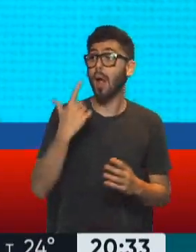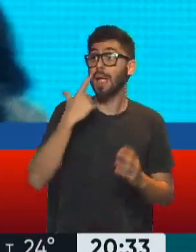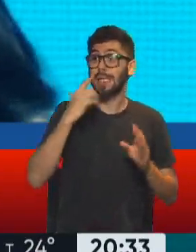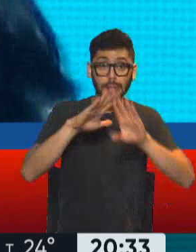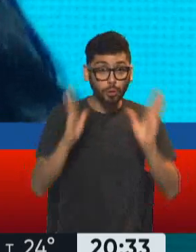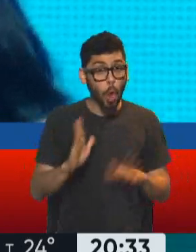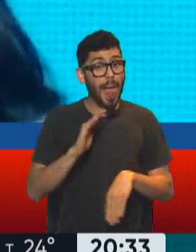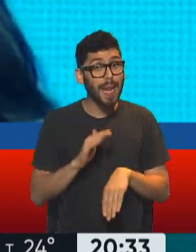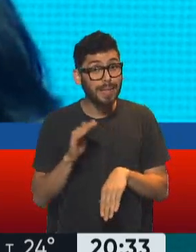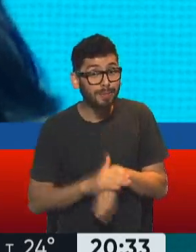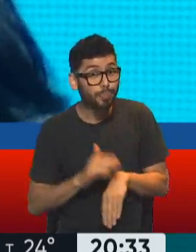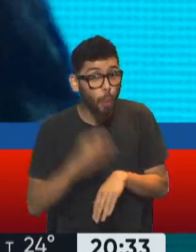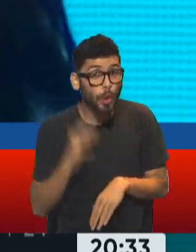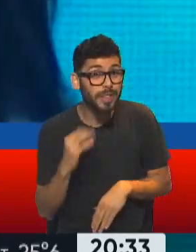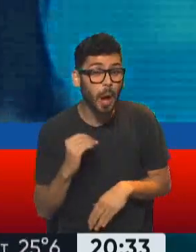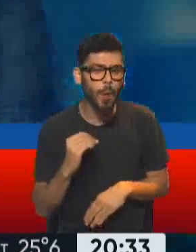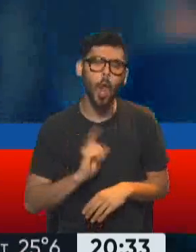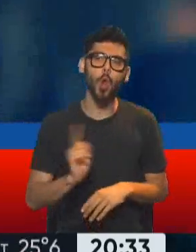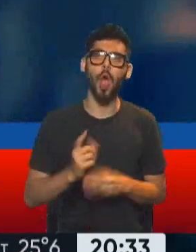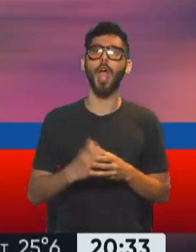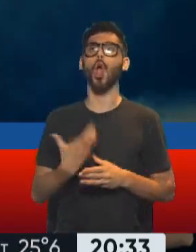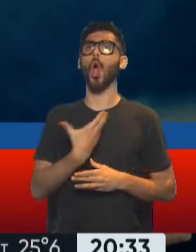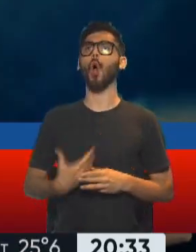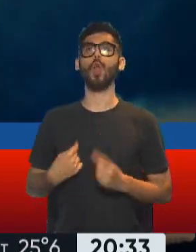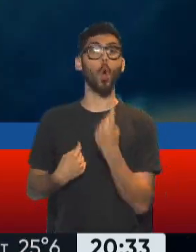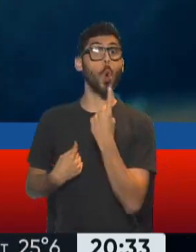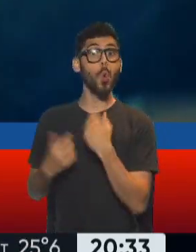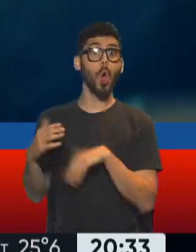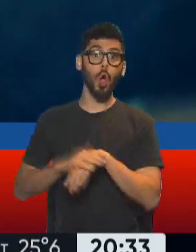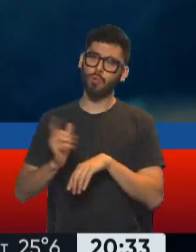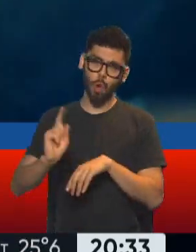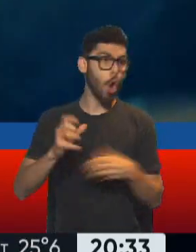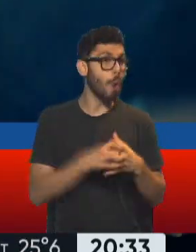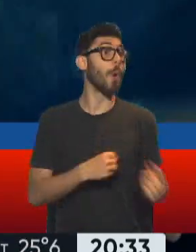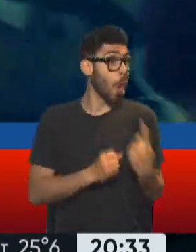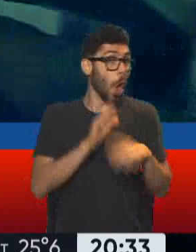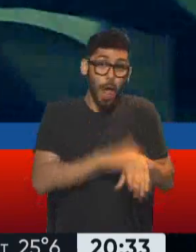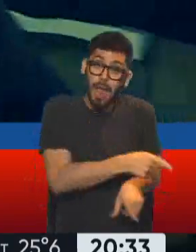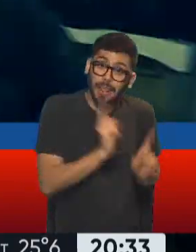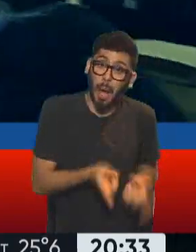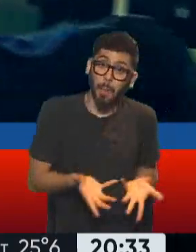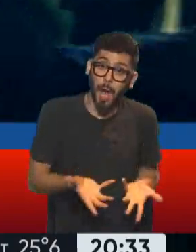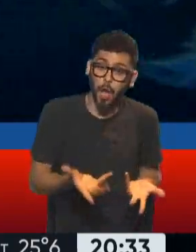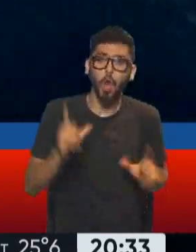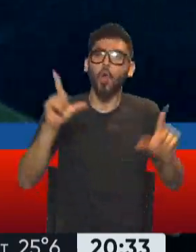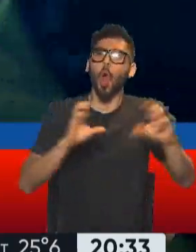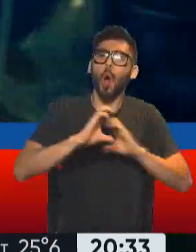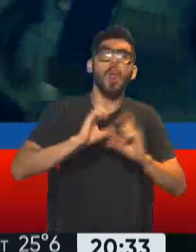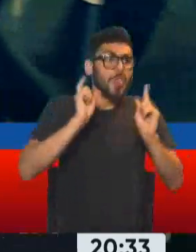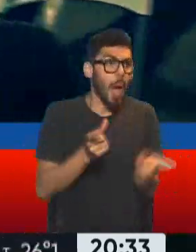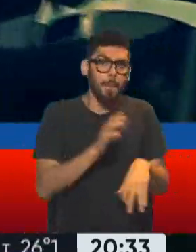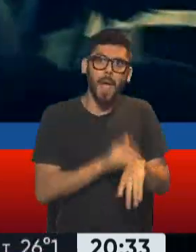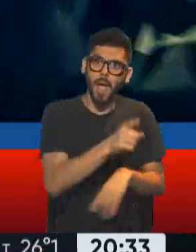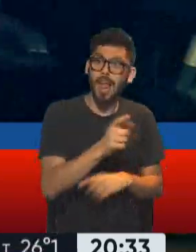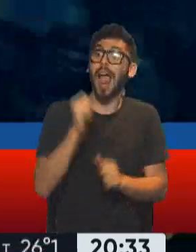no solamente es de los que gobiernan es también de la oposición es de los medios de comunicación es